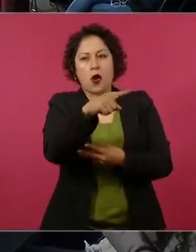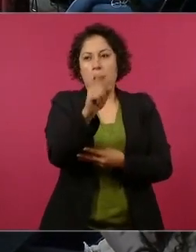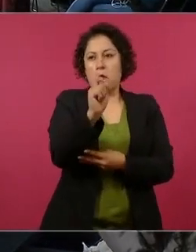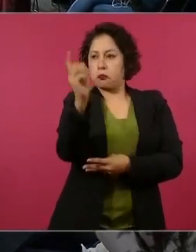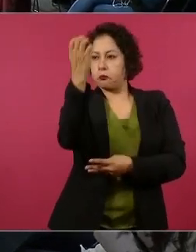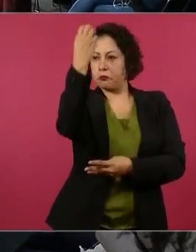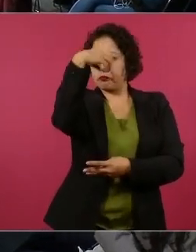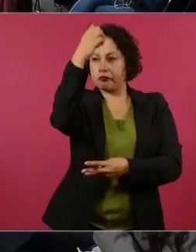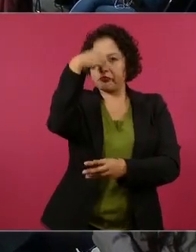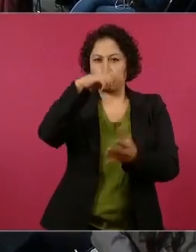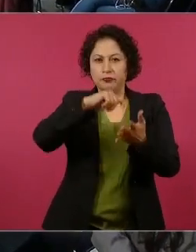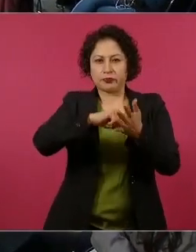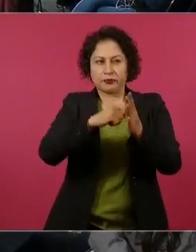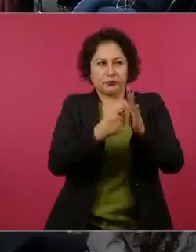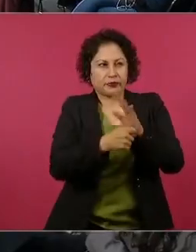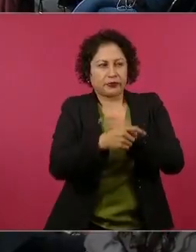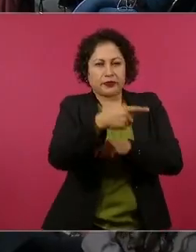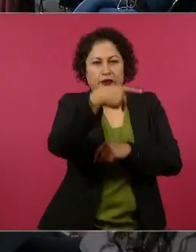un pecado